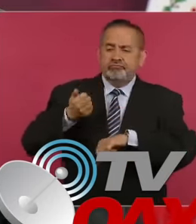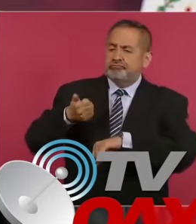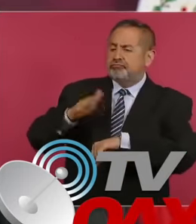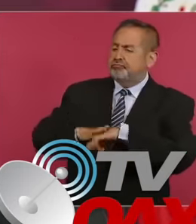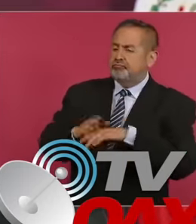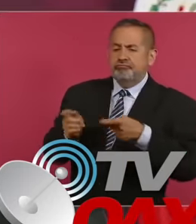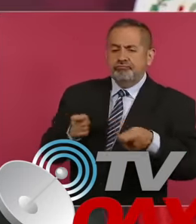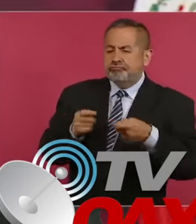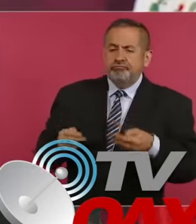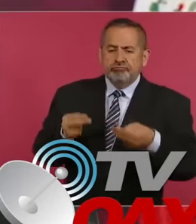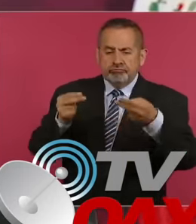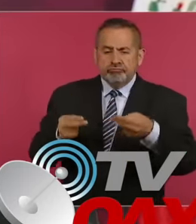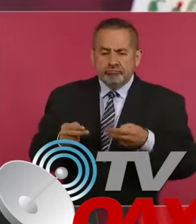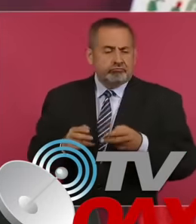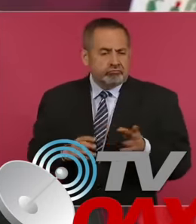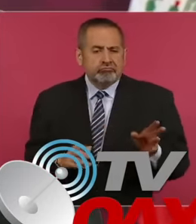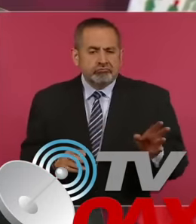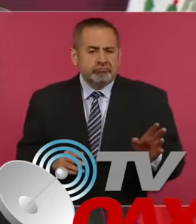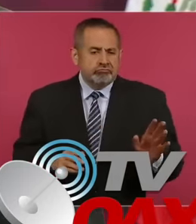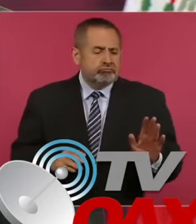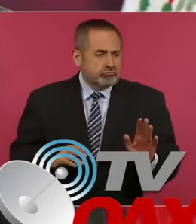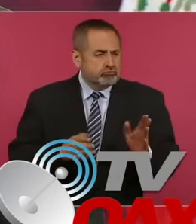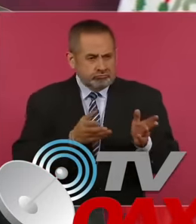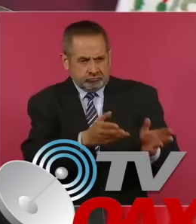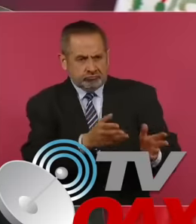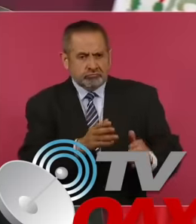llevar a cabo este servicio.